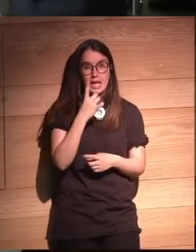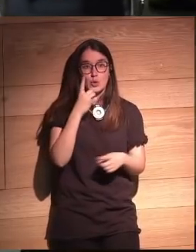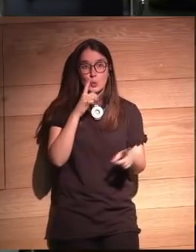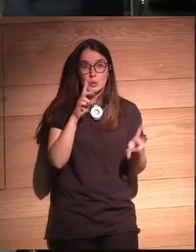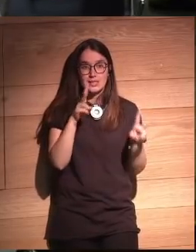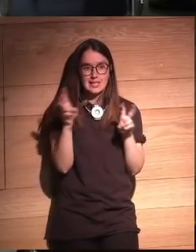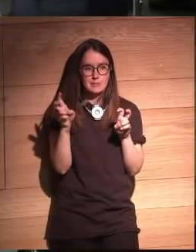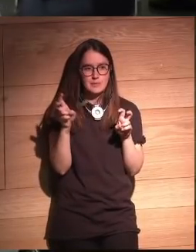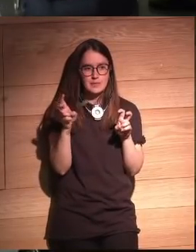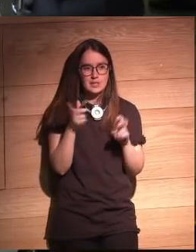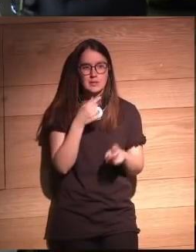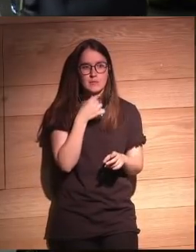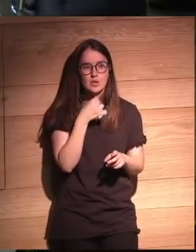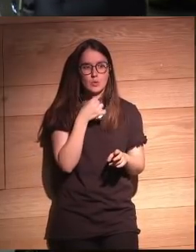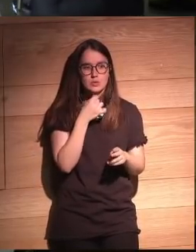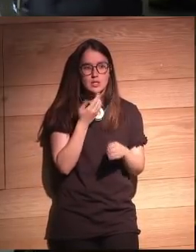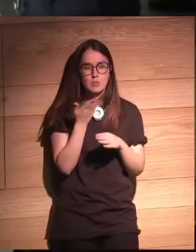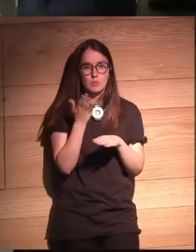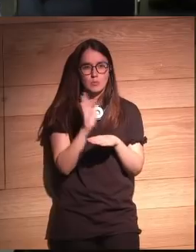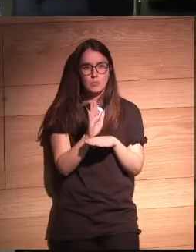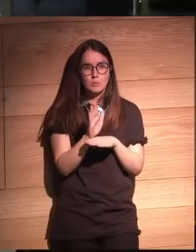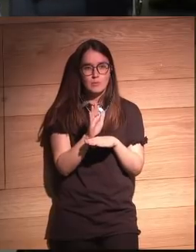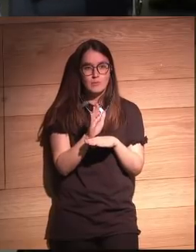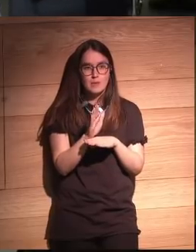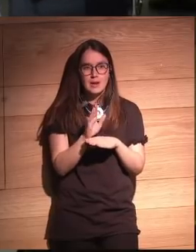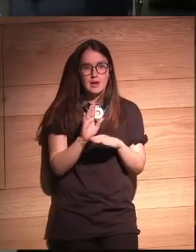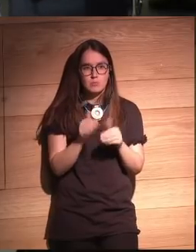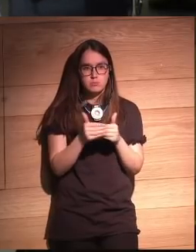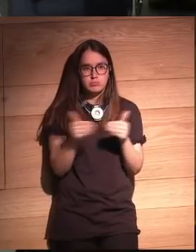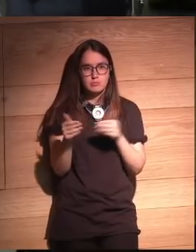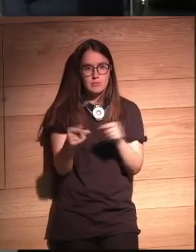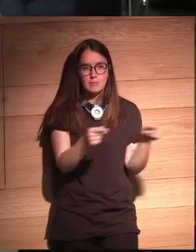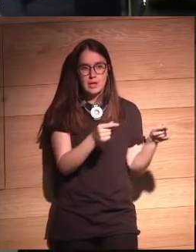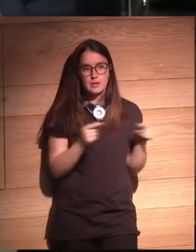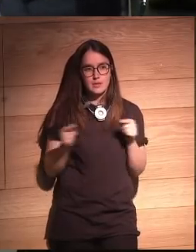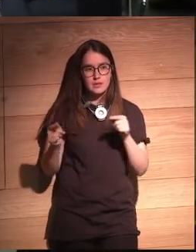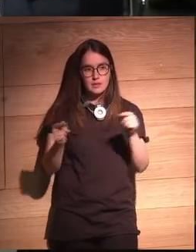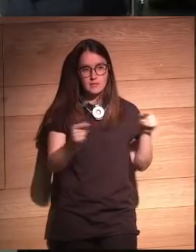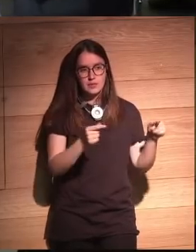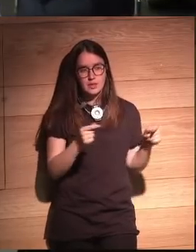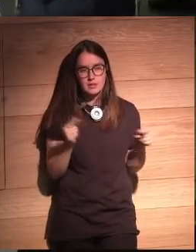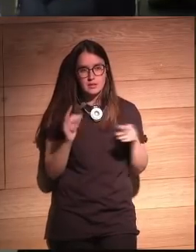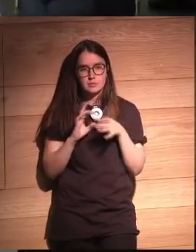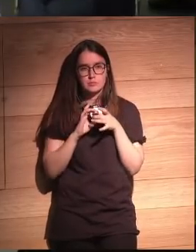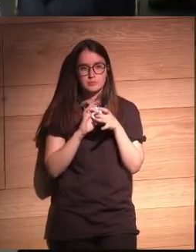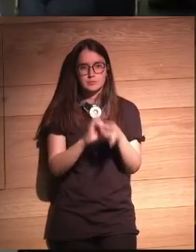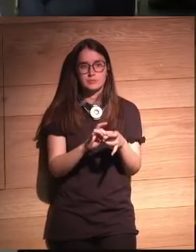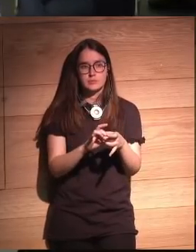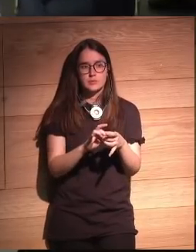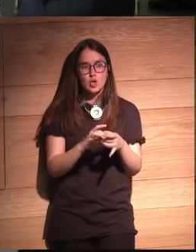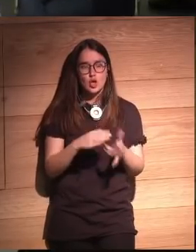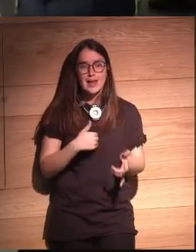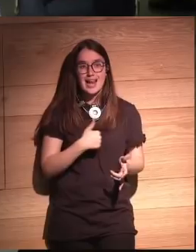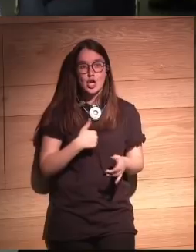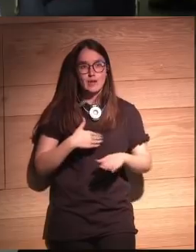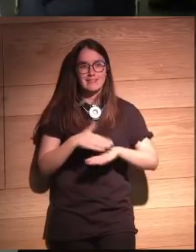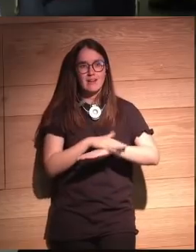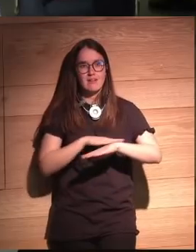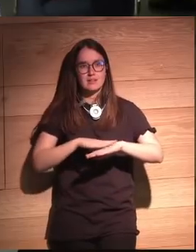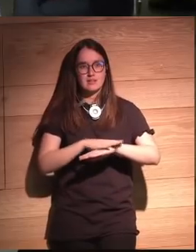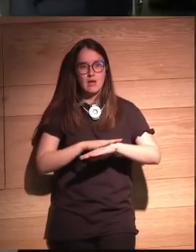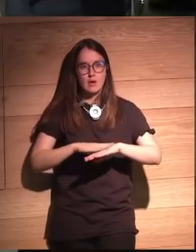cuestión que me gustaría plantearos para abrir un poco el debate. Tiene que ver con el papel del Estado,